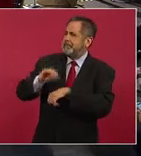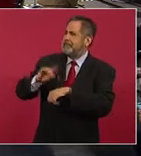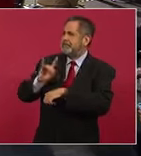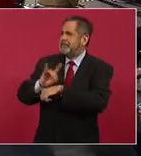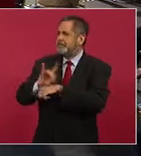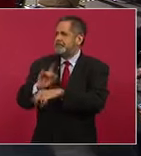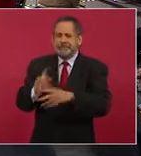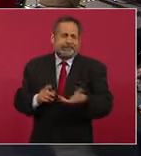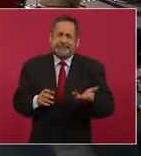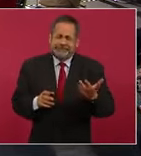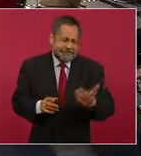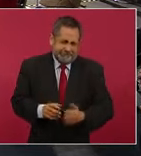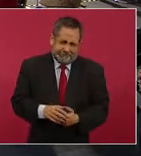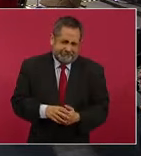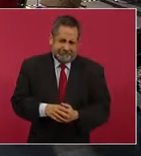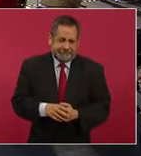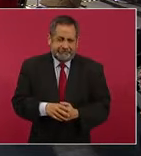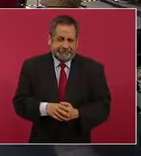Sí.